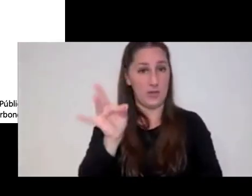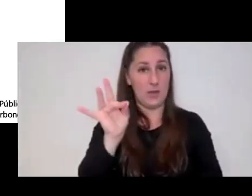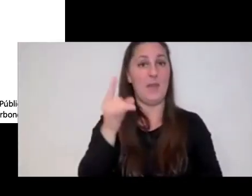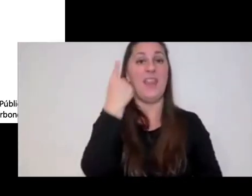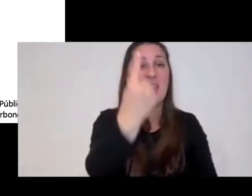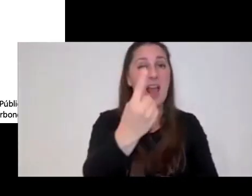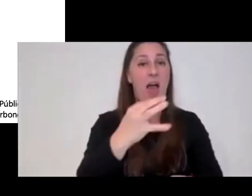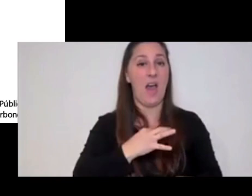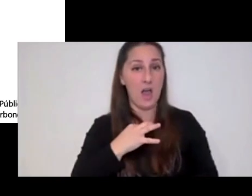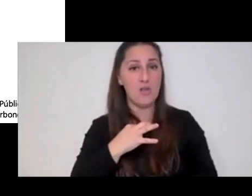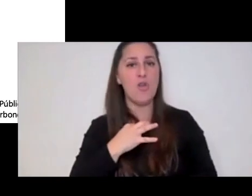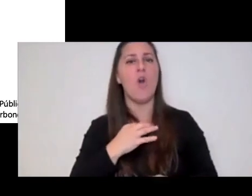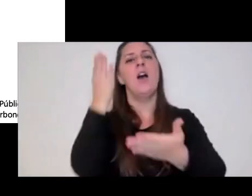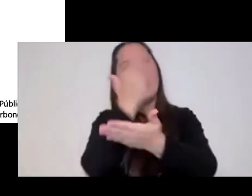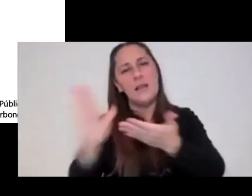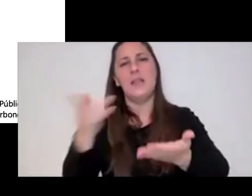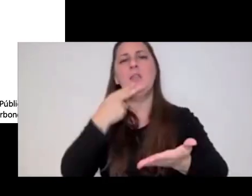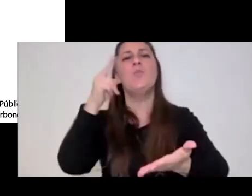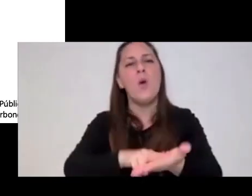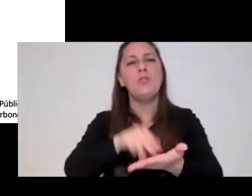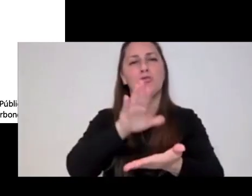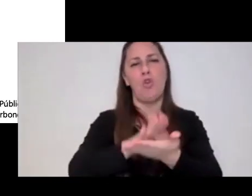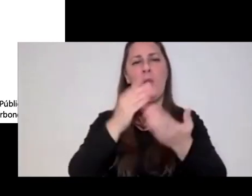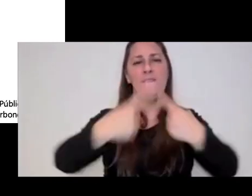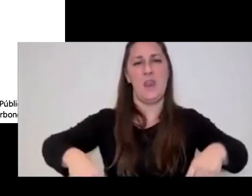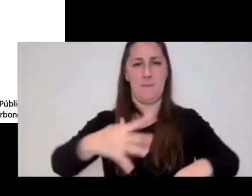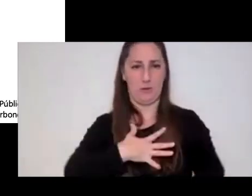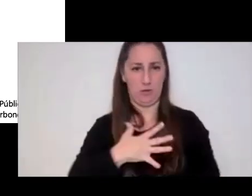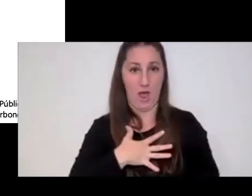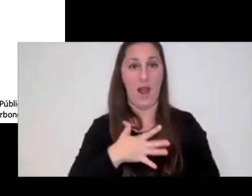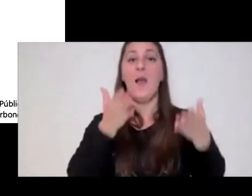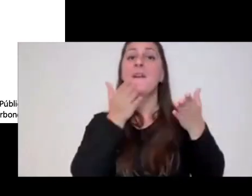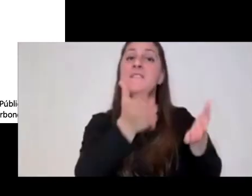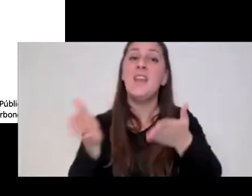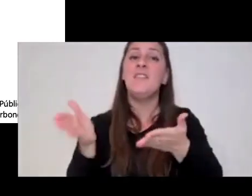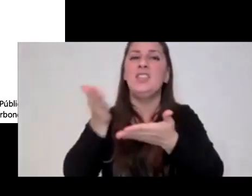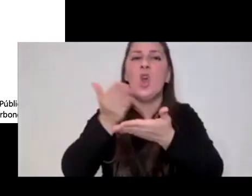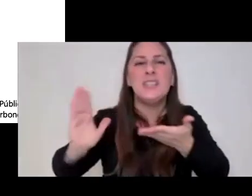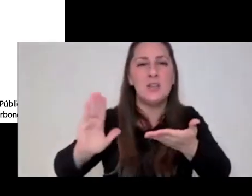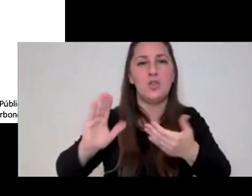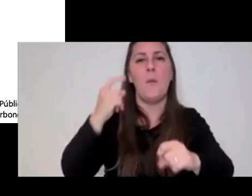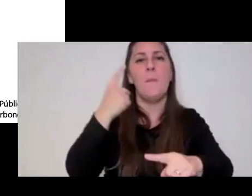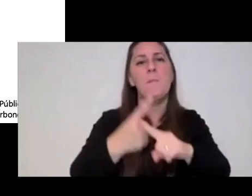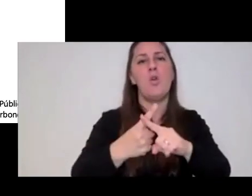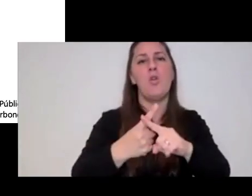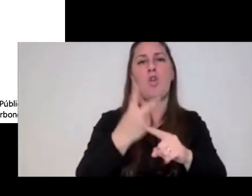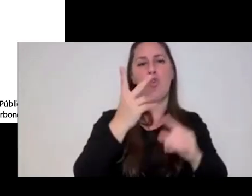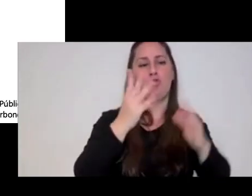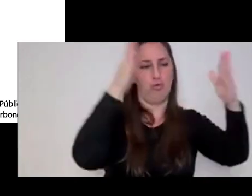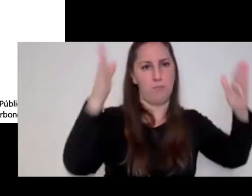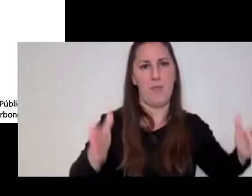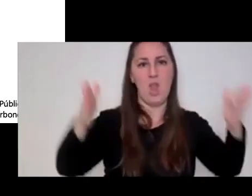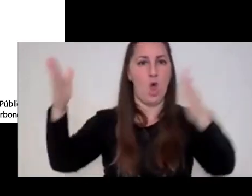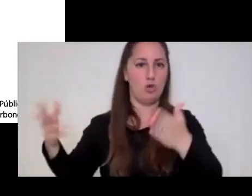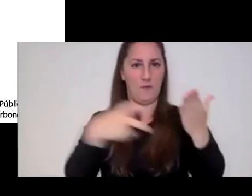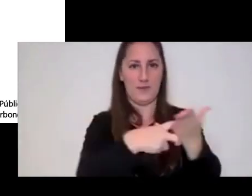exentas del impuesto sobre los bienes personales. Y el beneficio de la exención va a ser por 2 periodos fiscales. Entonces,